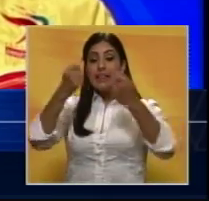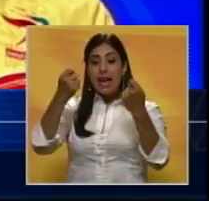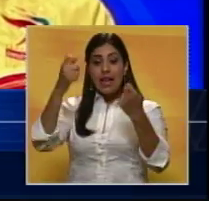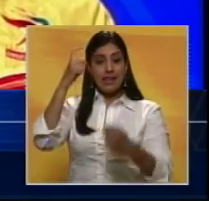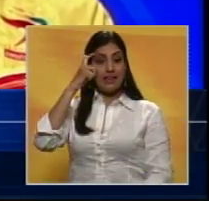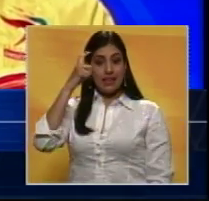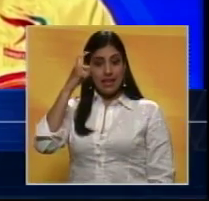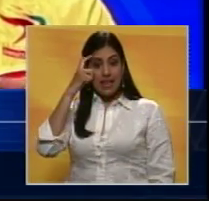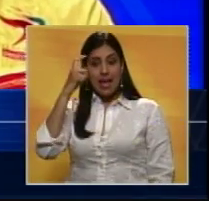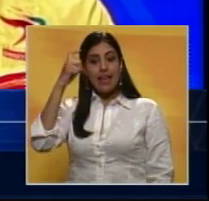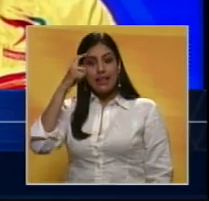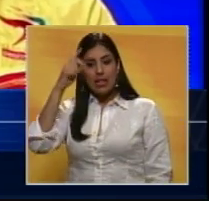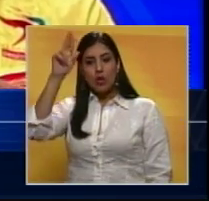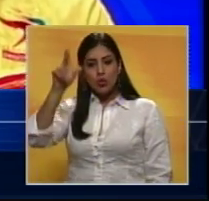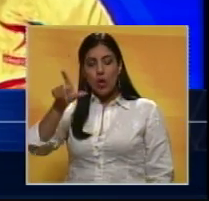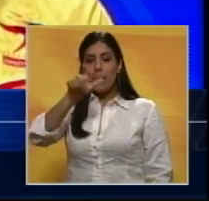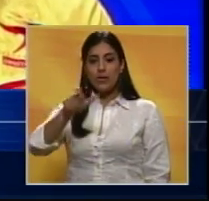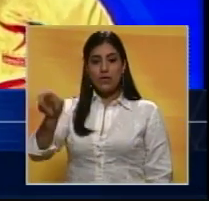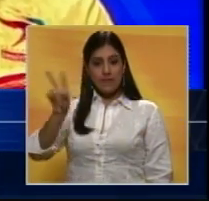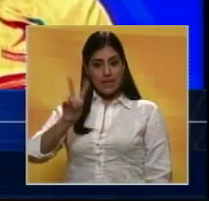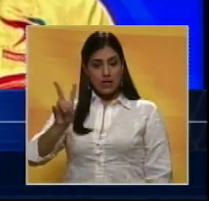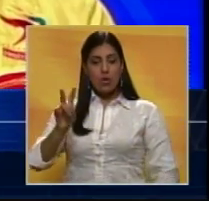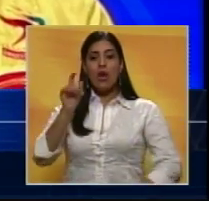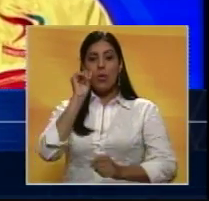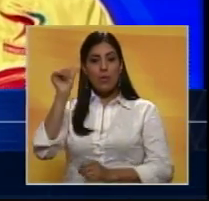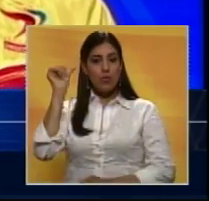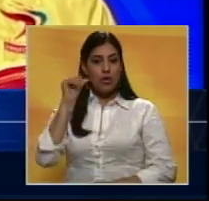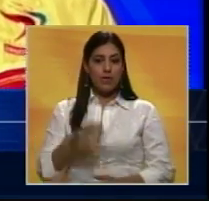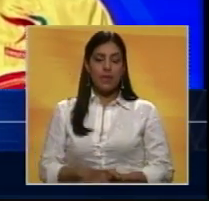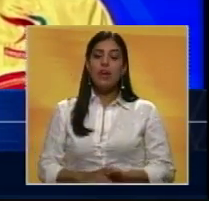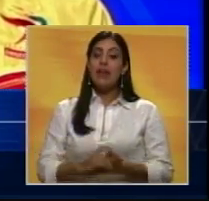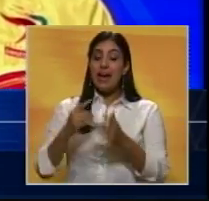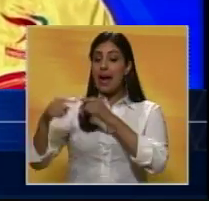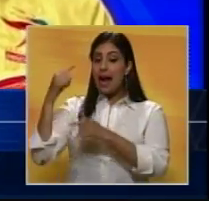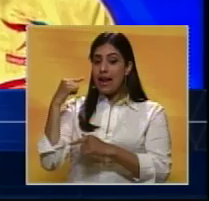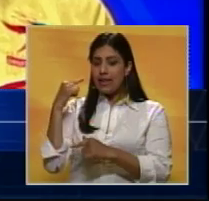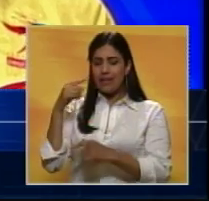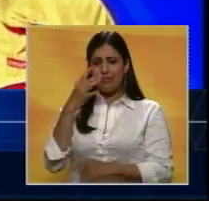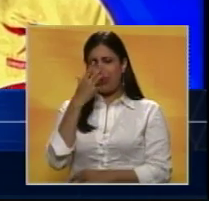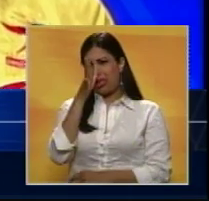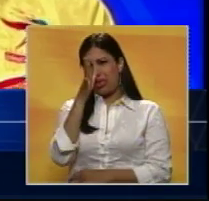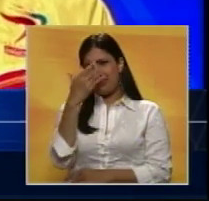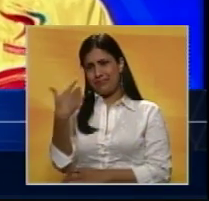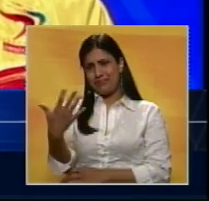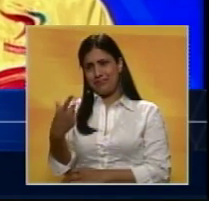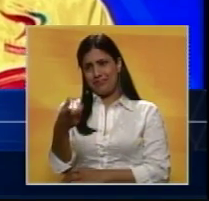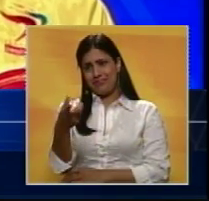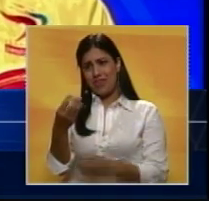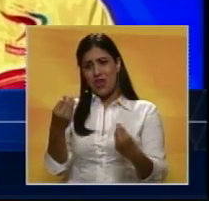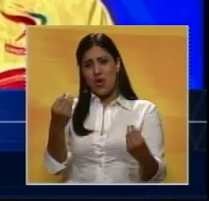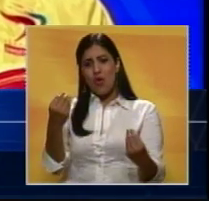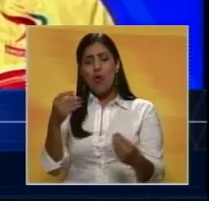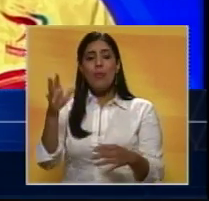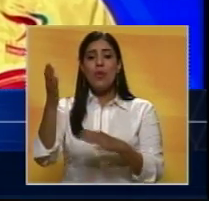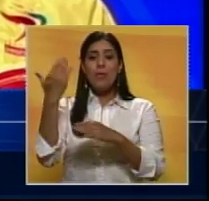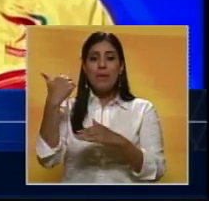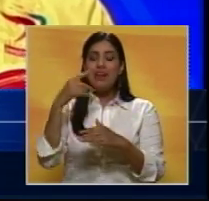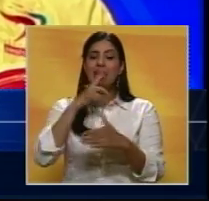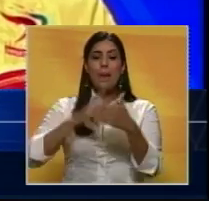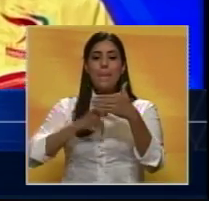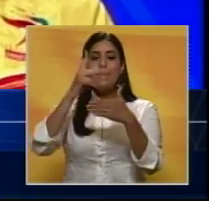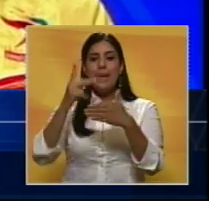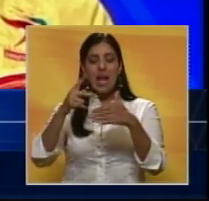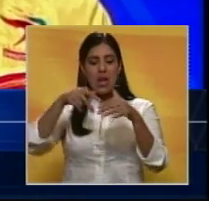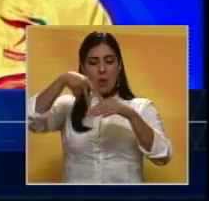el día a día a los venezolanos y a las venezolanas. Lo de ayer fue ridículo, como llamaron a un